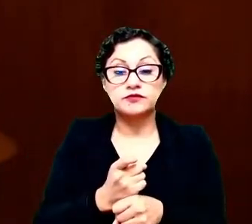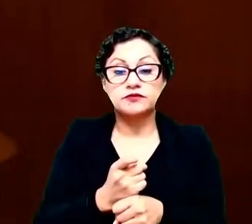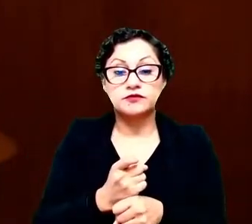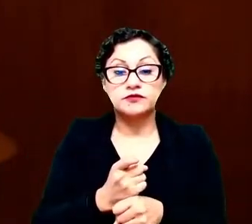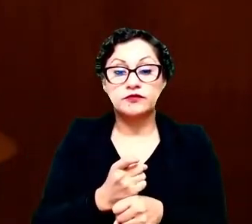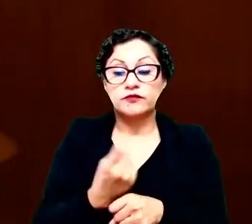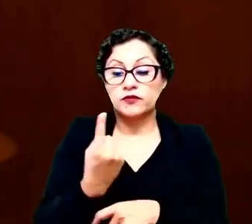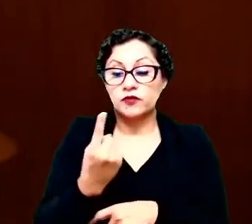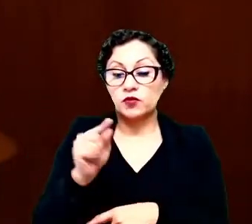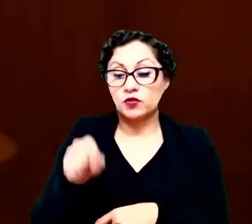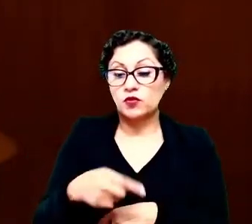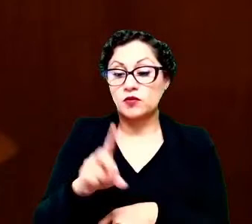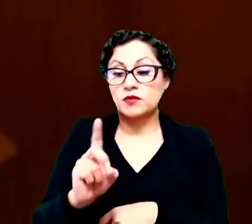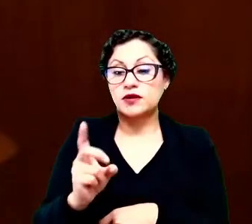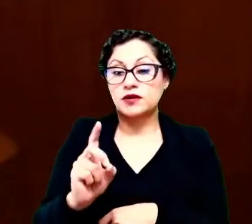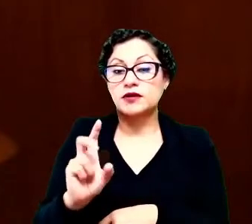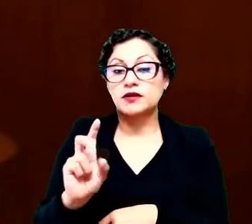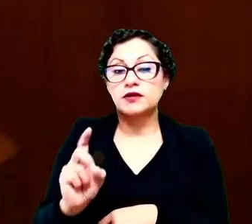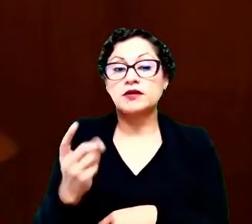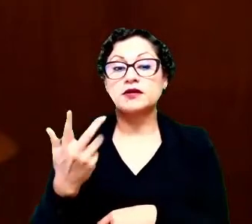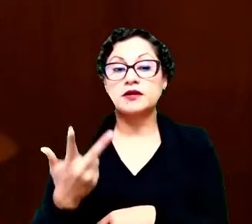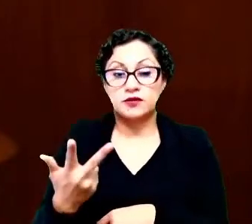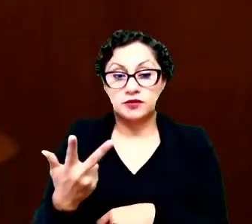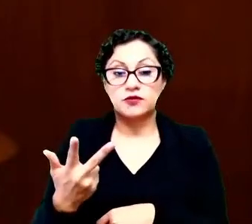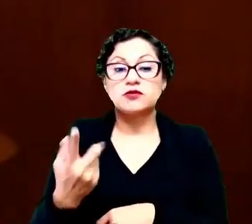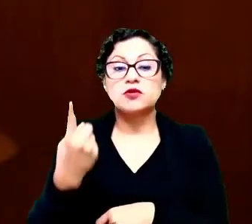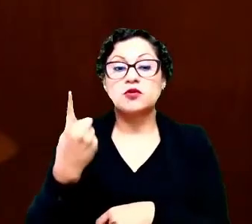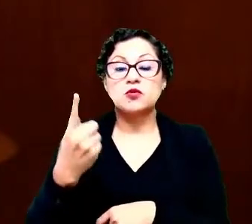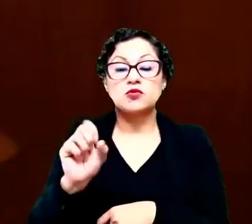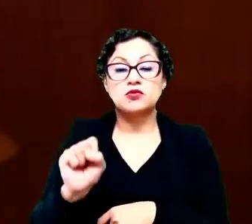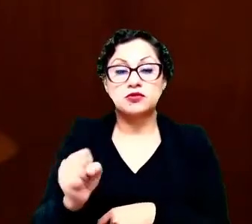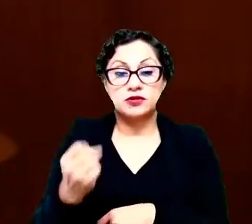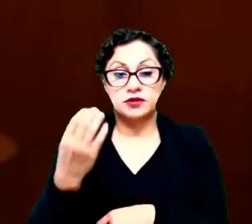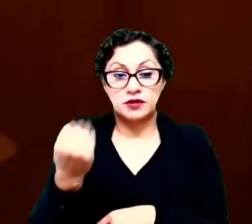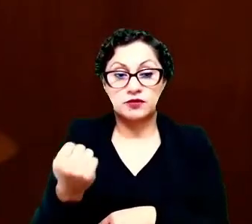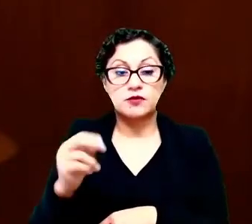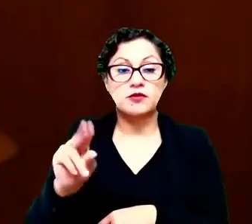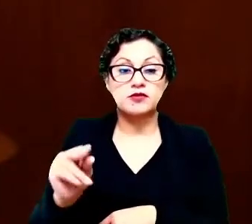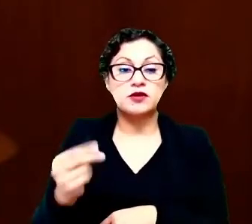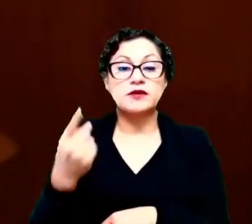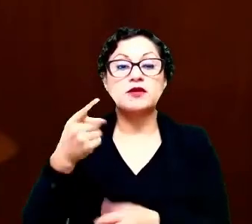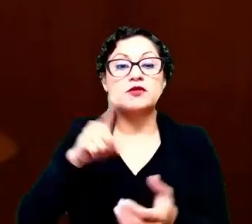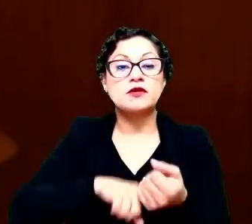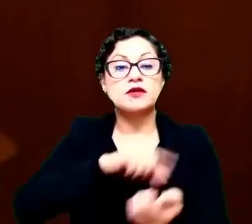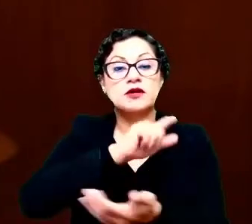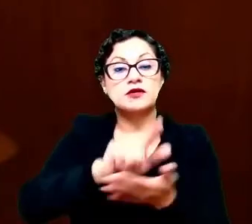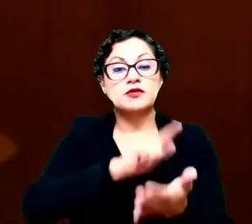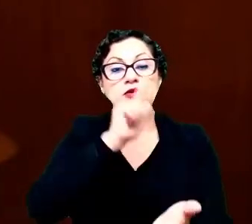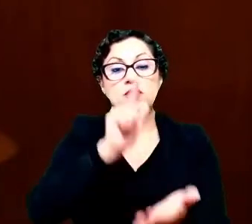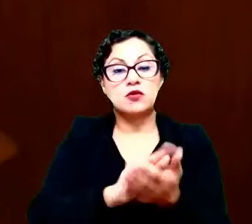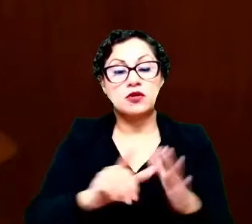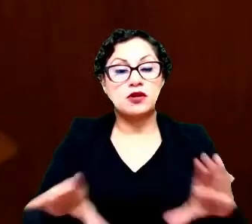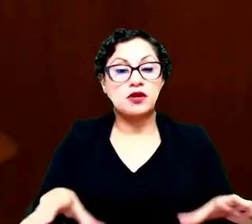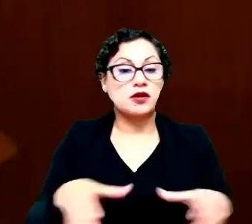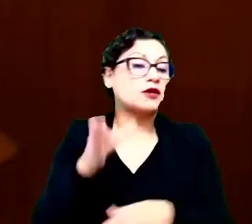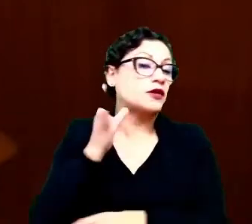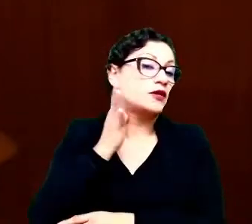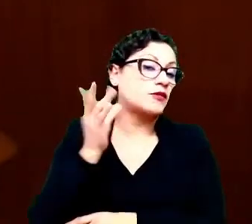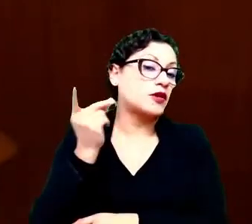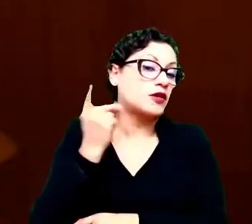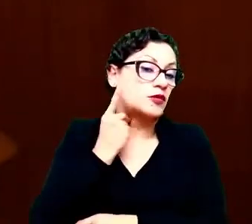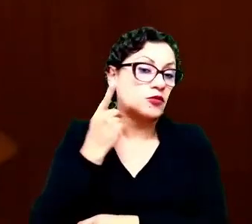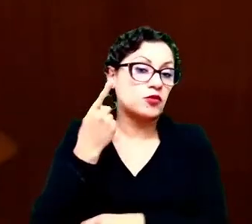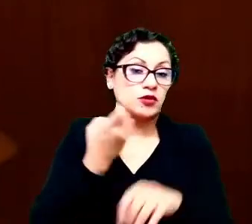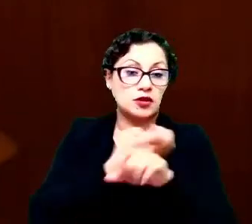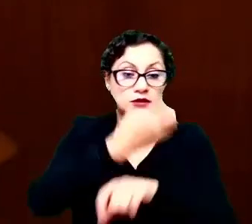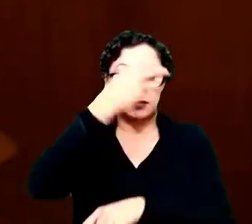1,30 38 fracción 179 y 81 de la Ley Orgánica del poder legislativo del Estado libre y